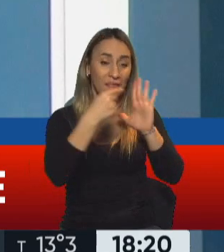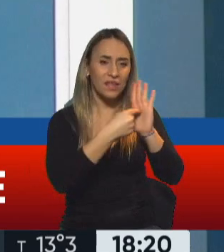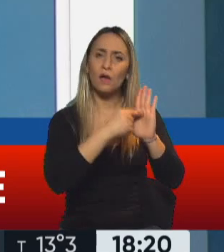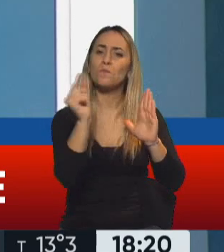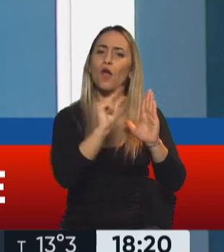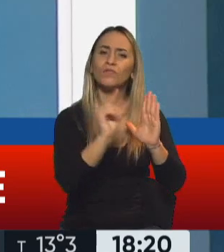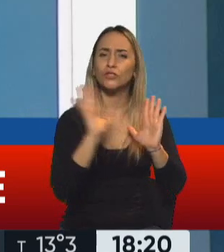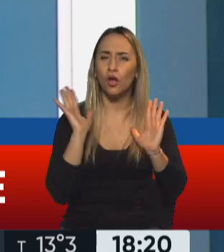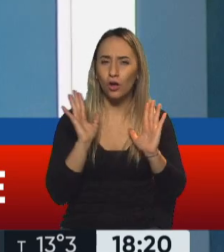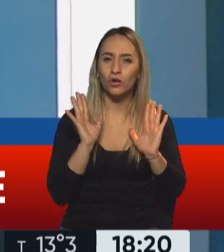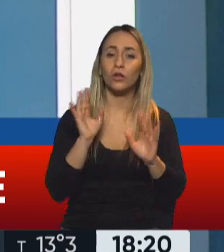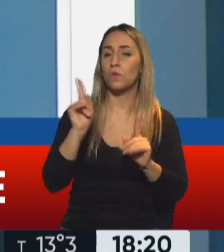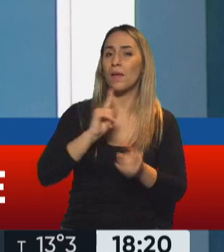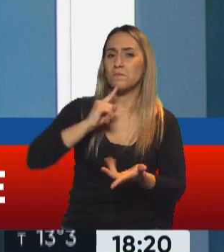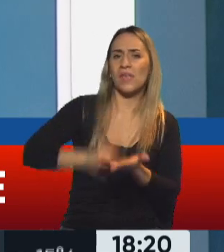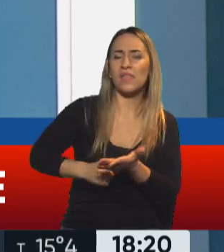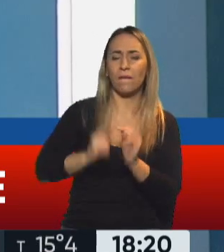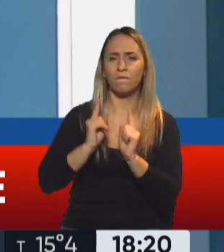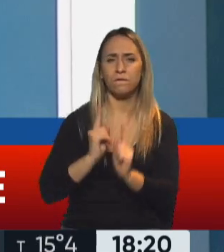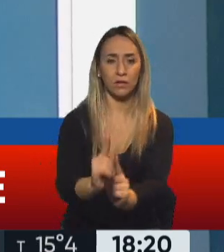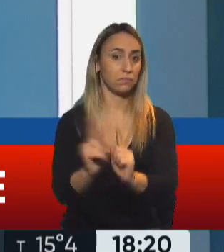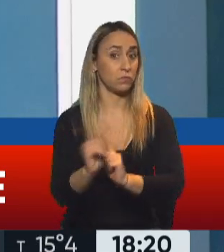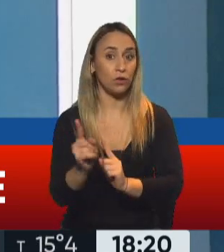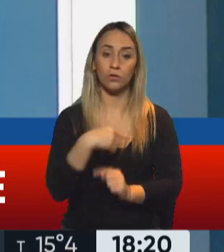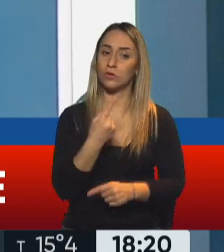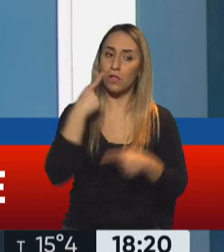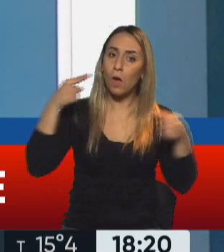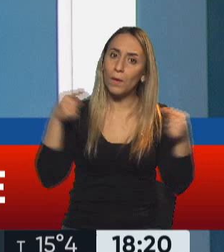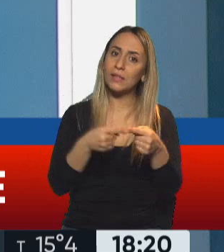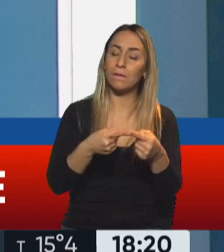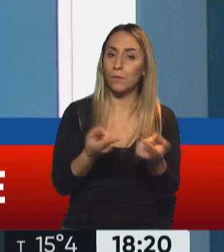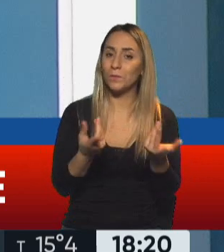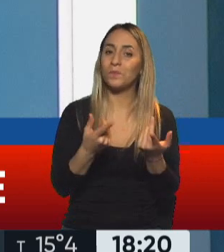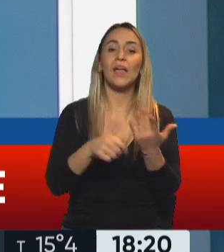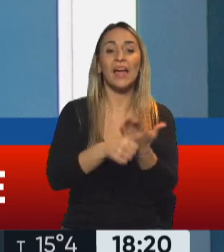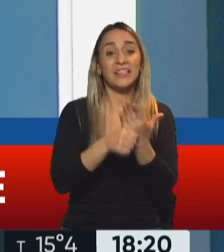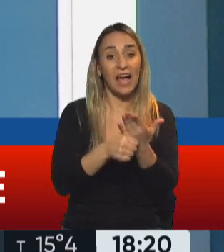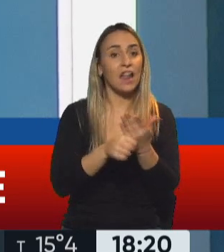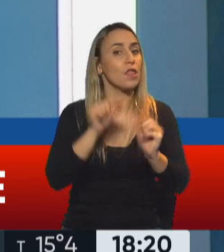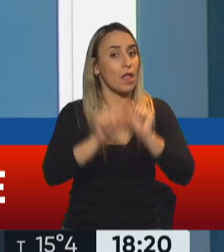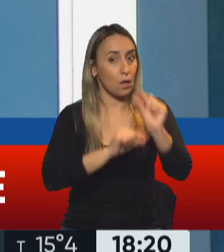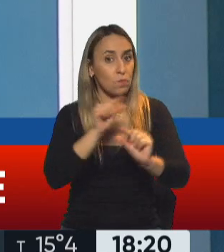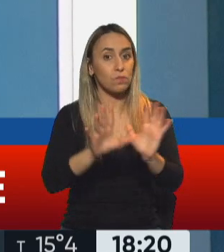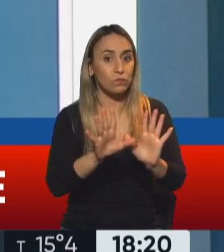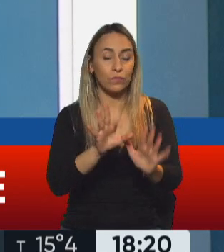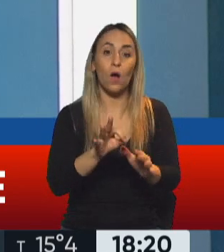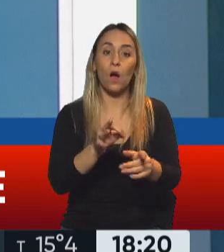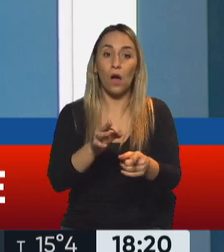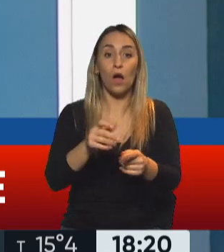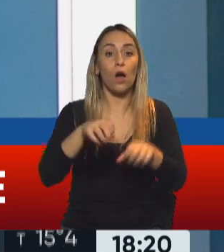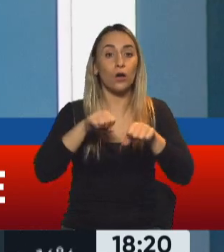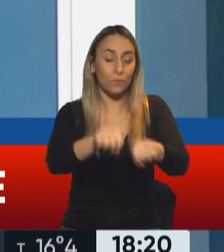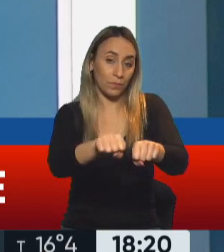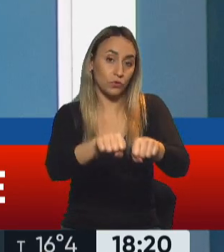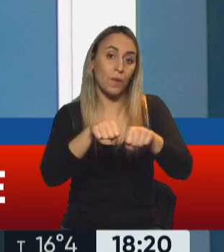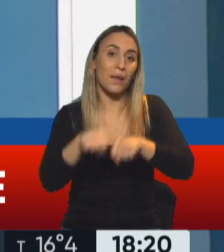de algo estructural. Sí. Sobre todo lo que estamos buscando es que cada vez sean menos los cortes que lleguen a la góndola con un precio, a